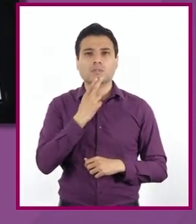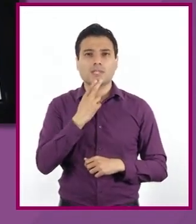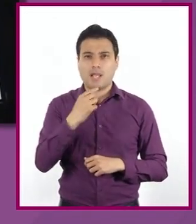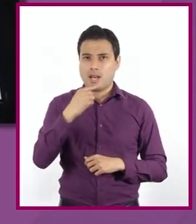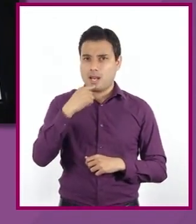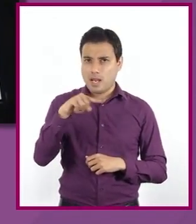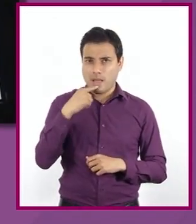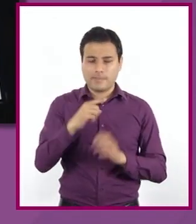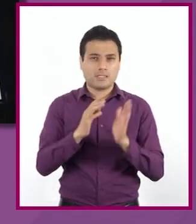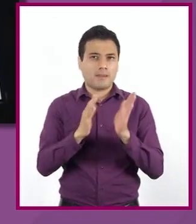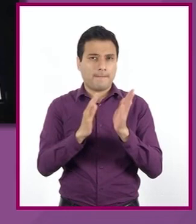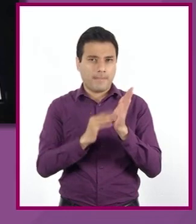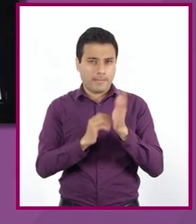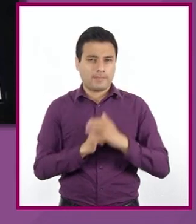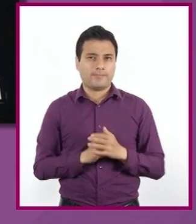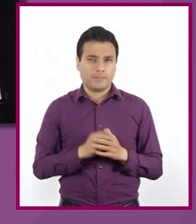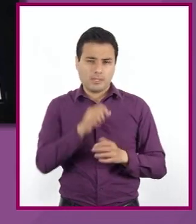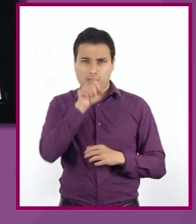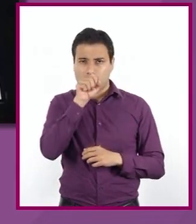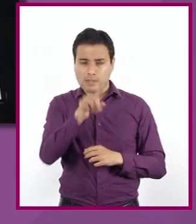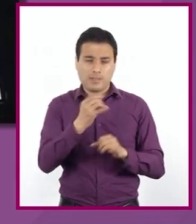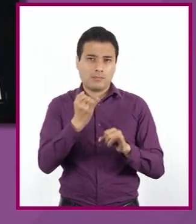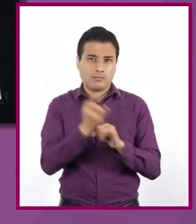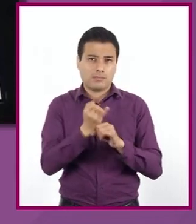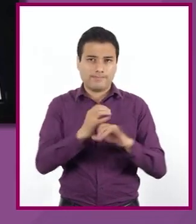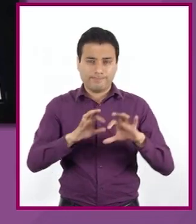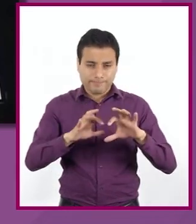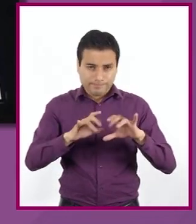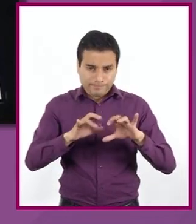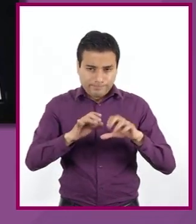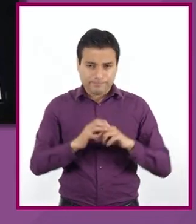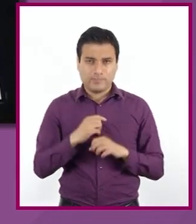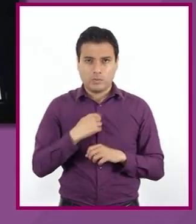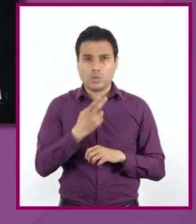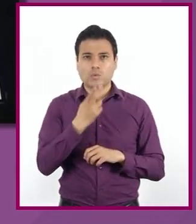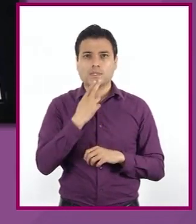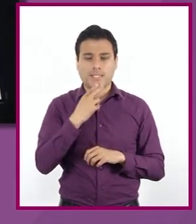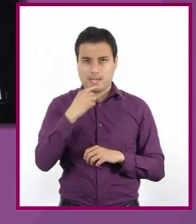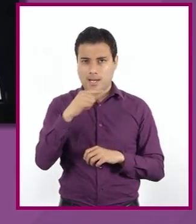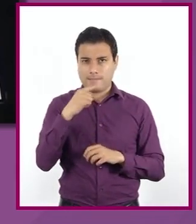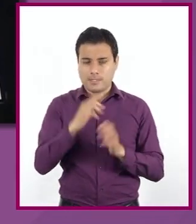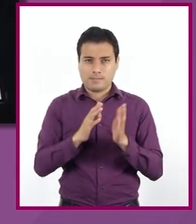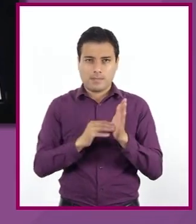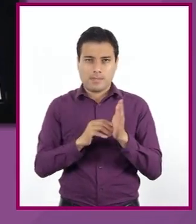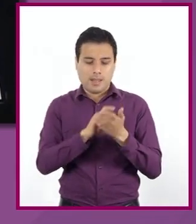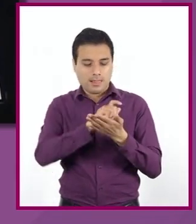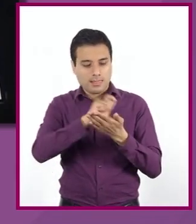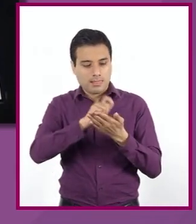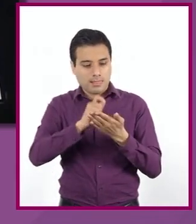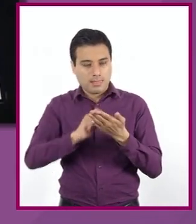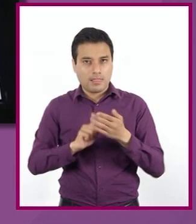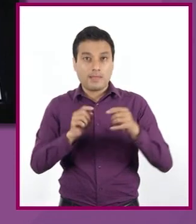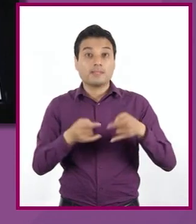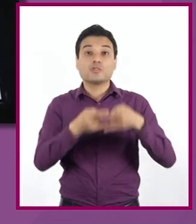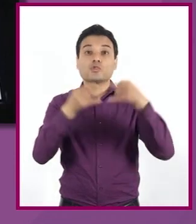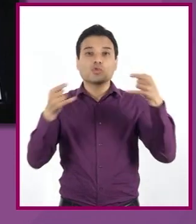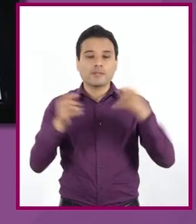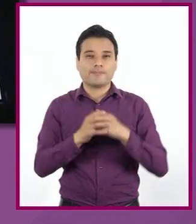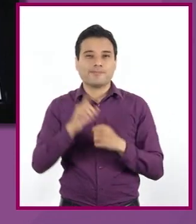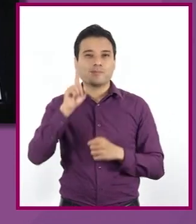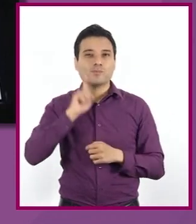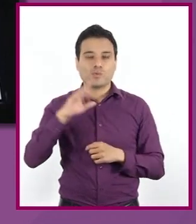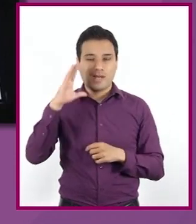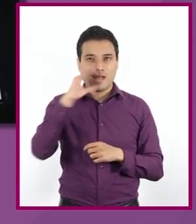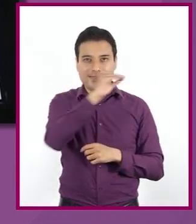también plataformas digitales. En este caso, utilicé lápiz y papel para retratar la leyenda de la mulata de